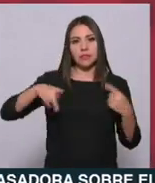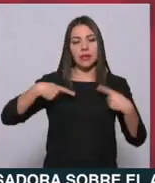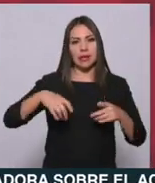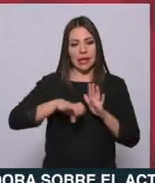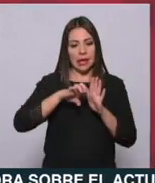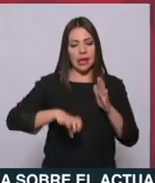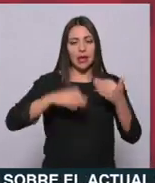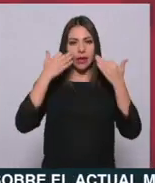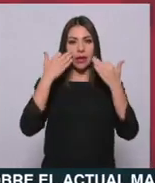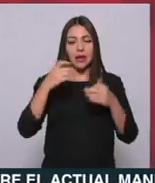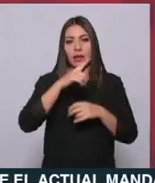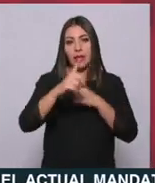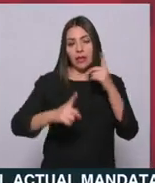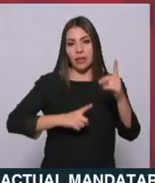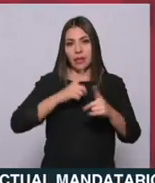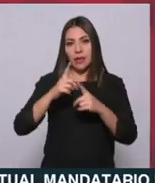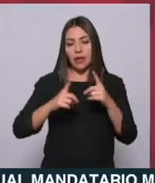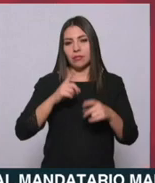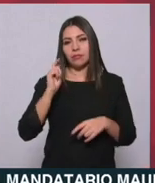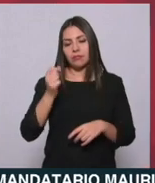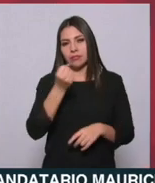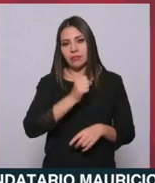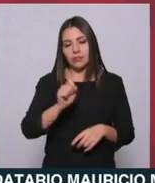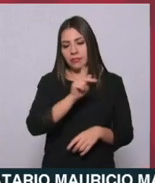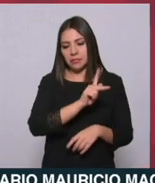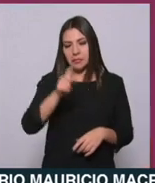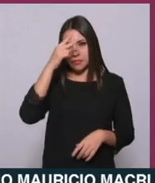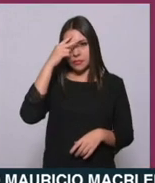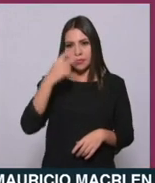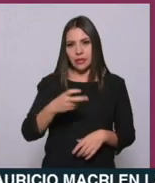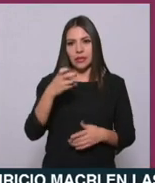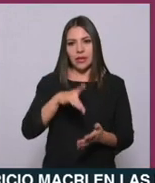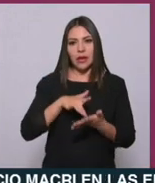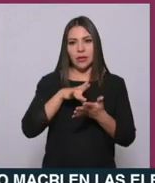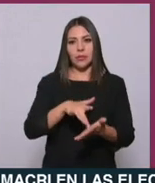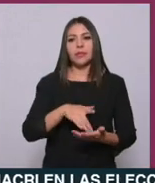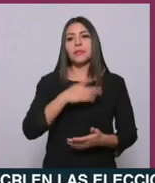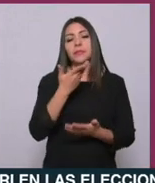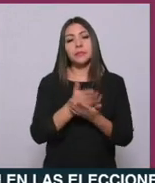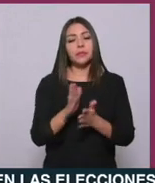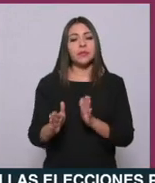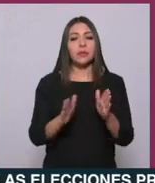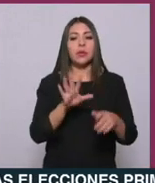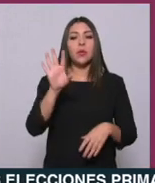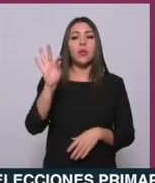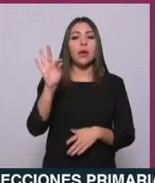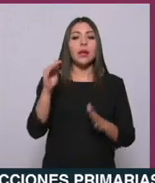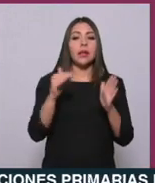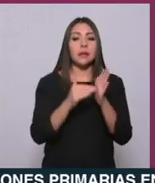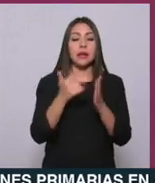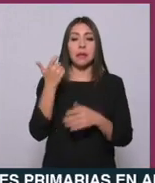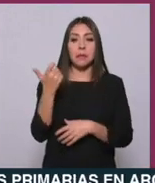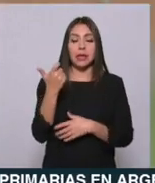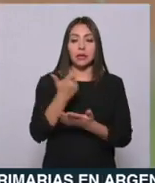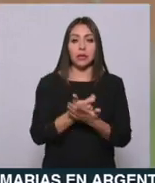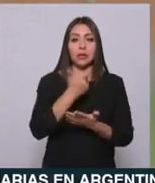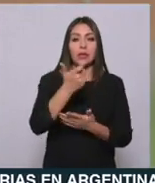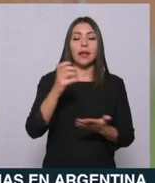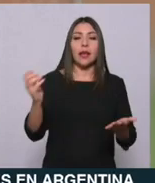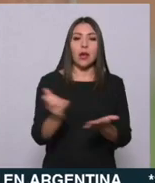su recurso. Informó que adicionalmente se entregarán 40,000 pesos para quienes hayan obtenido medallas de